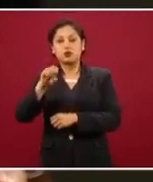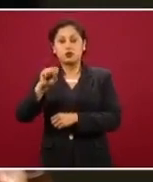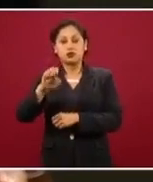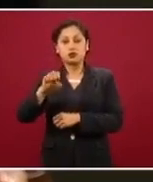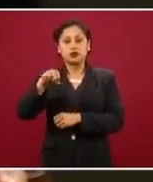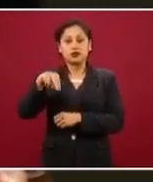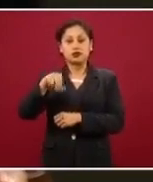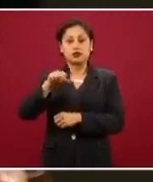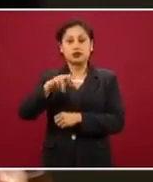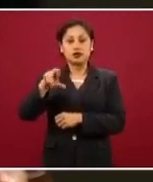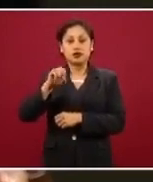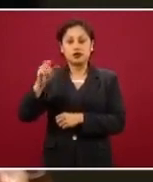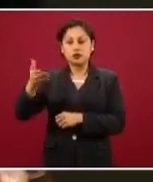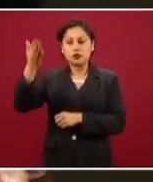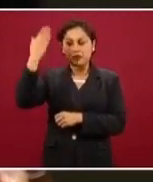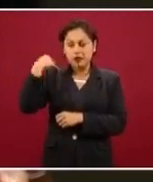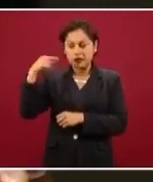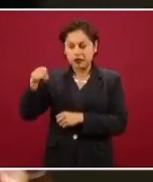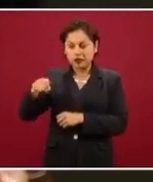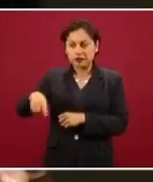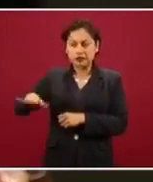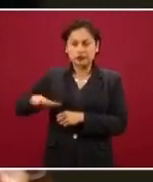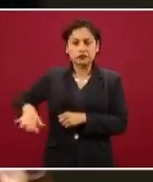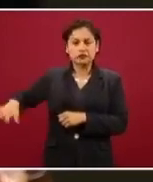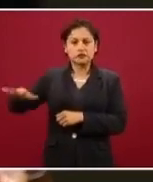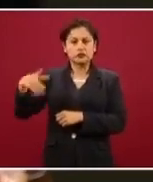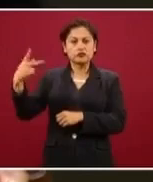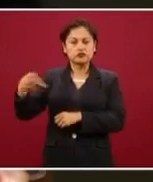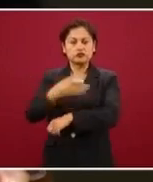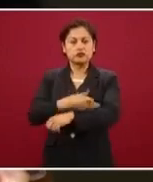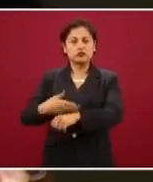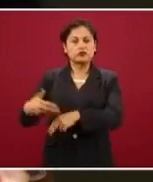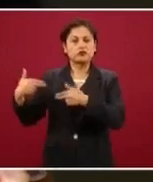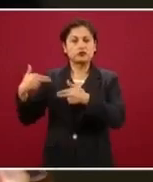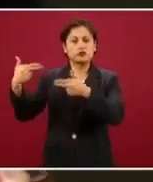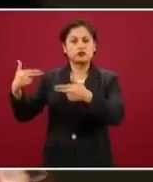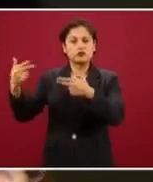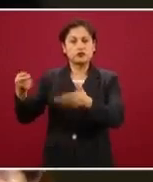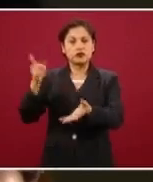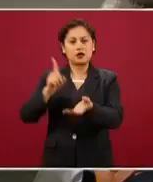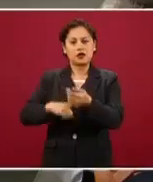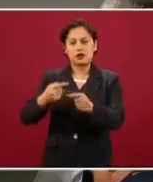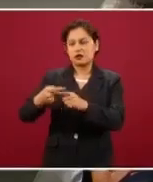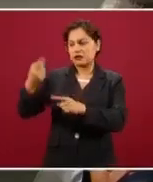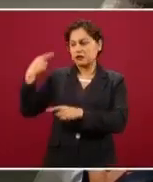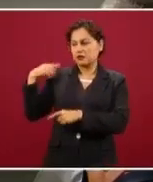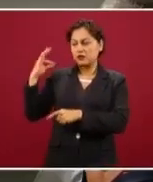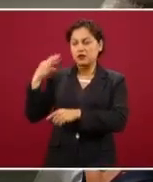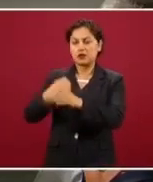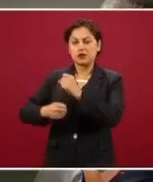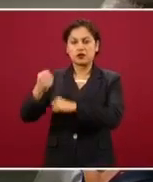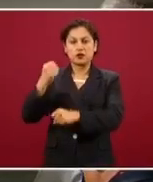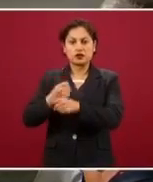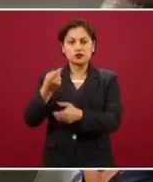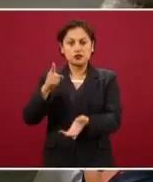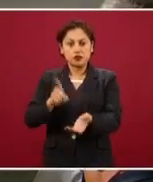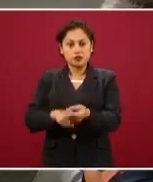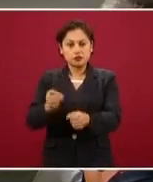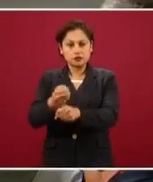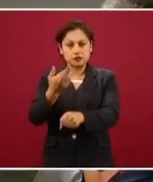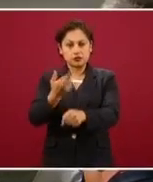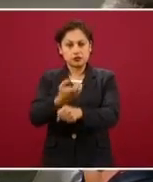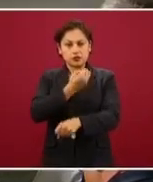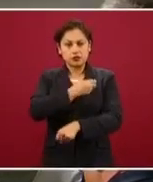hacer visitas médicas. Ese clima se había vivido 40 años en la Secretaría de Salud. Gracias, doctor Alcocer. Sí, muchas gracias por su gran